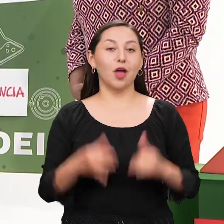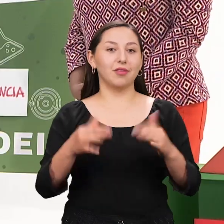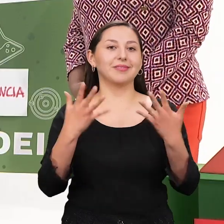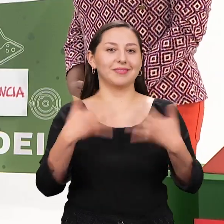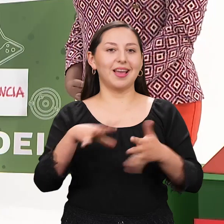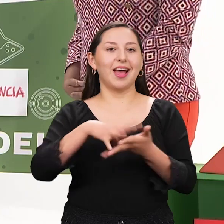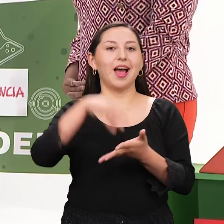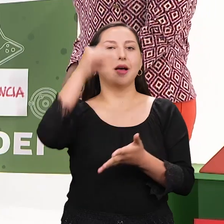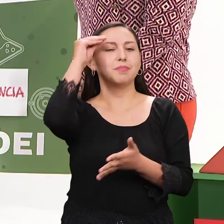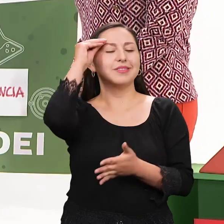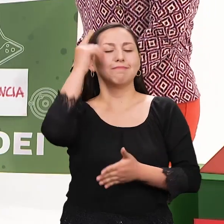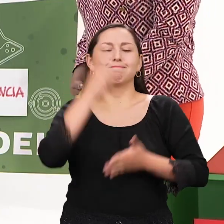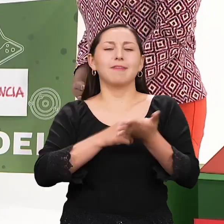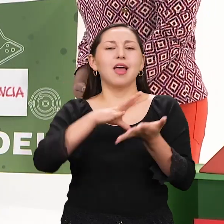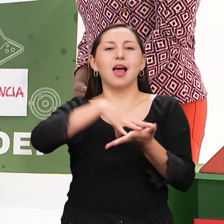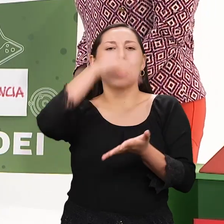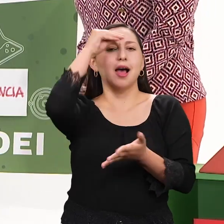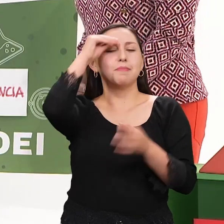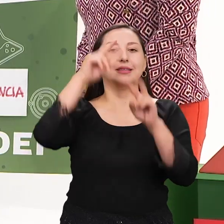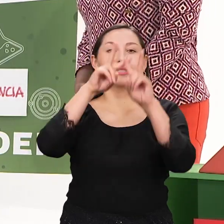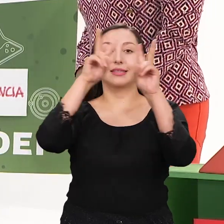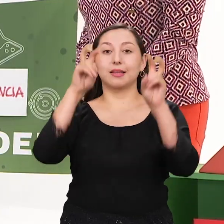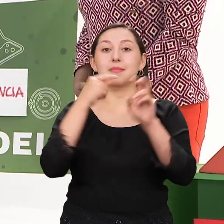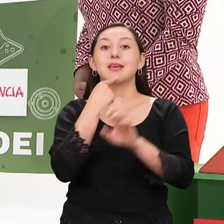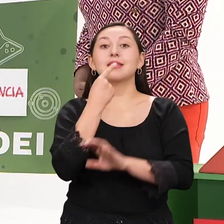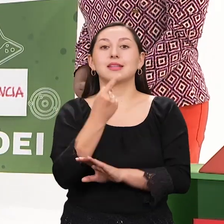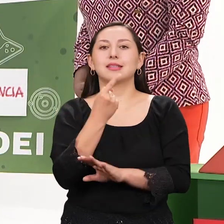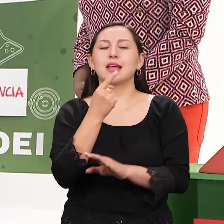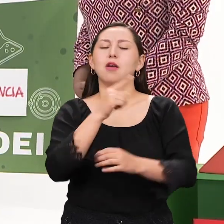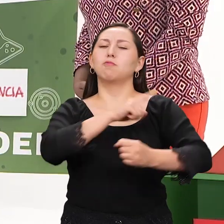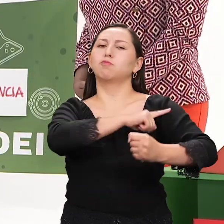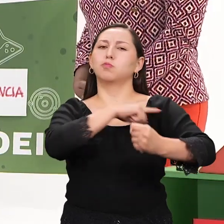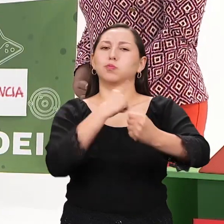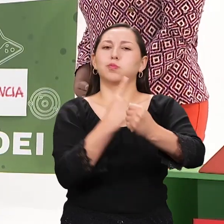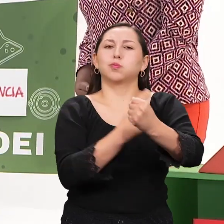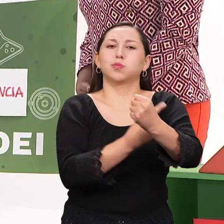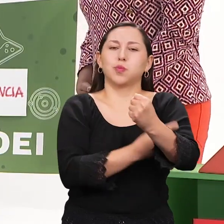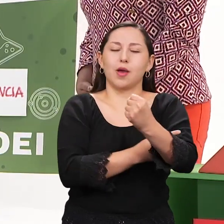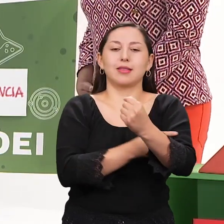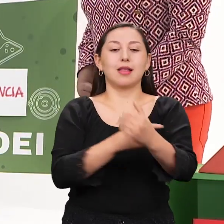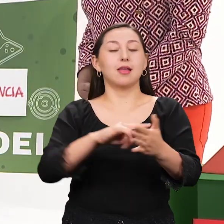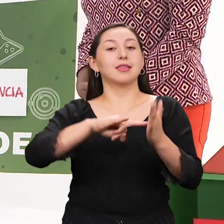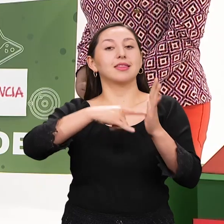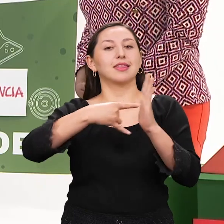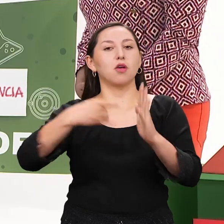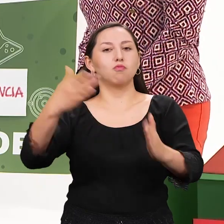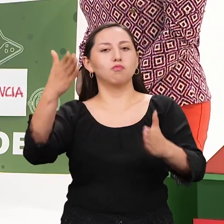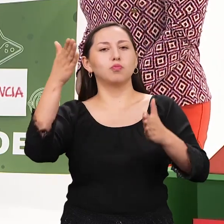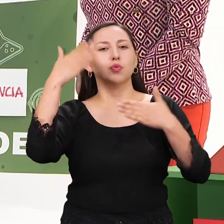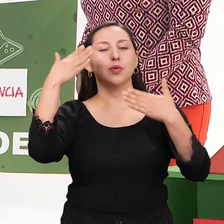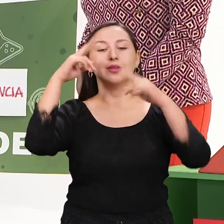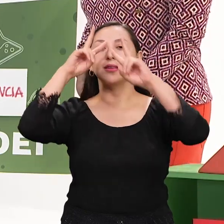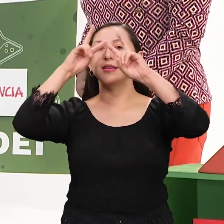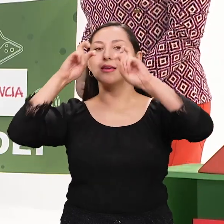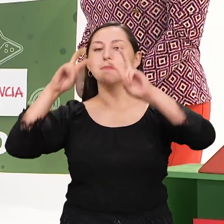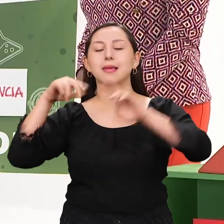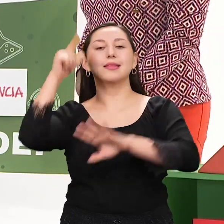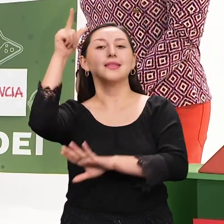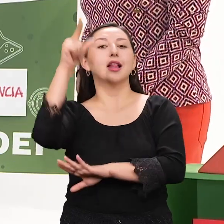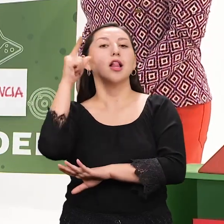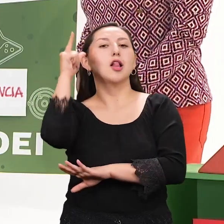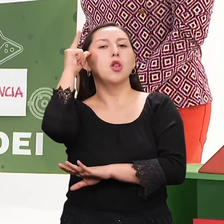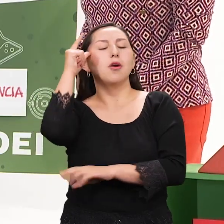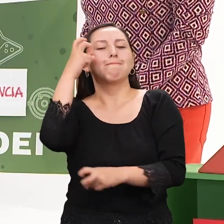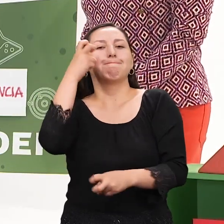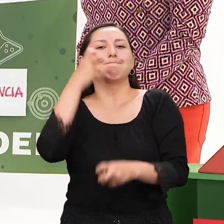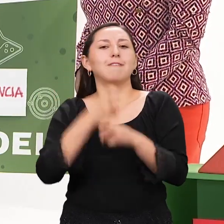Es momento de conocer qué aprendimos hoy. Han colocado empoderamiento, tecnopolítica, investigar,